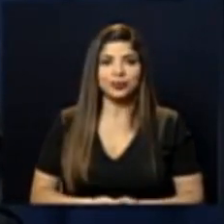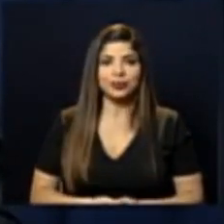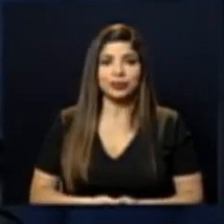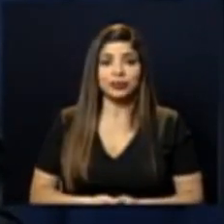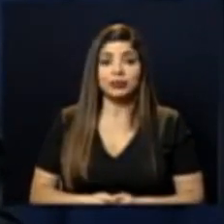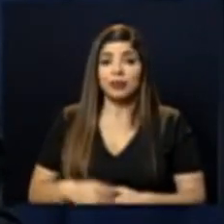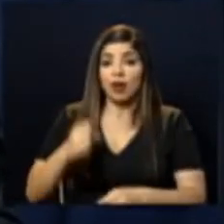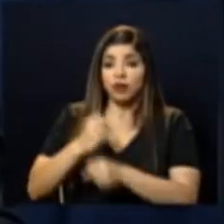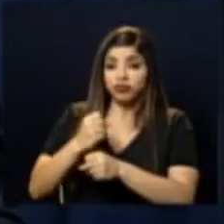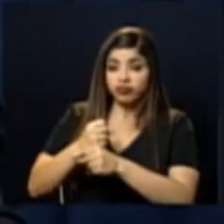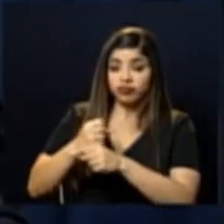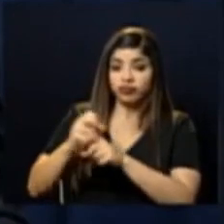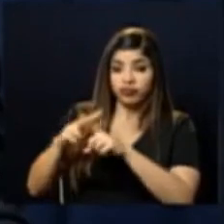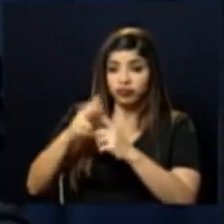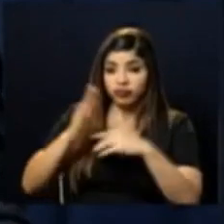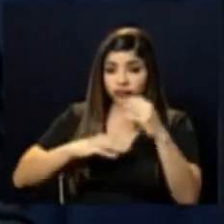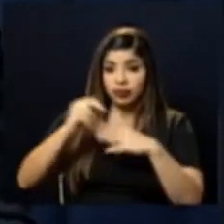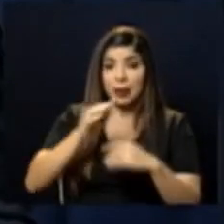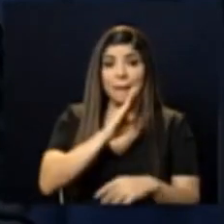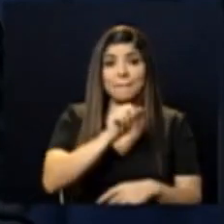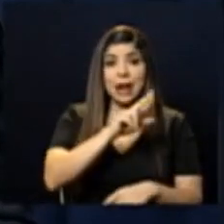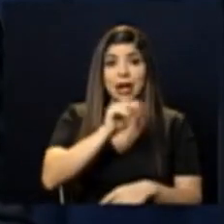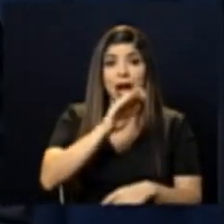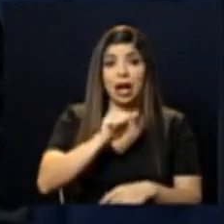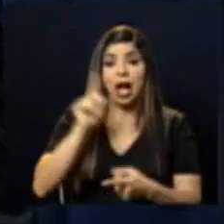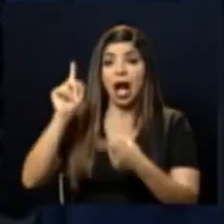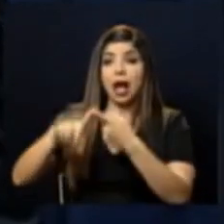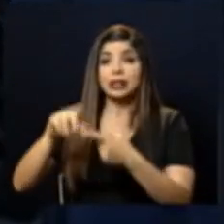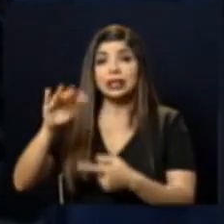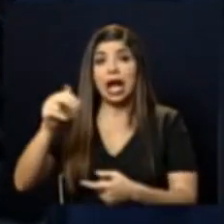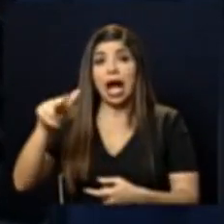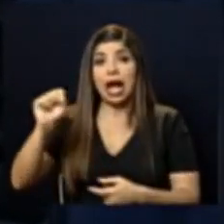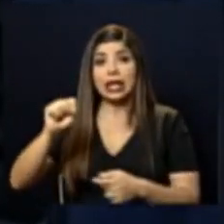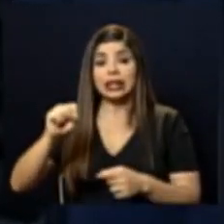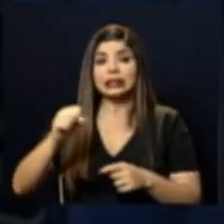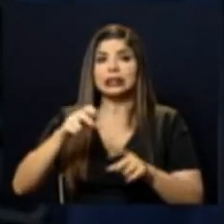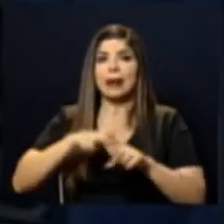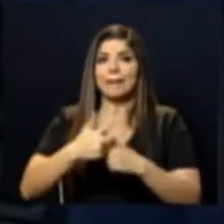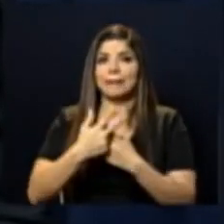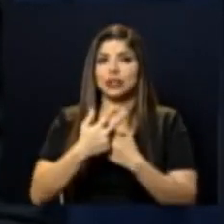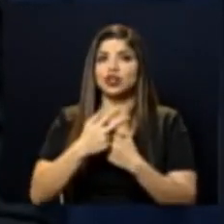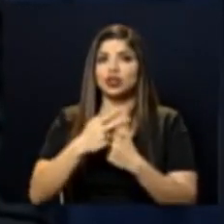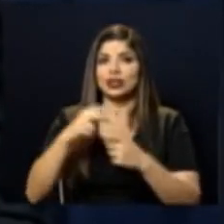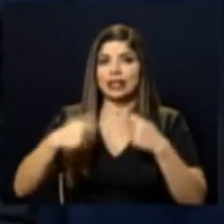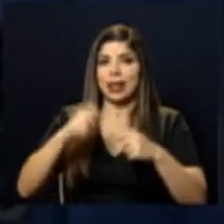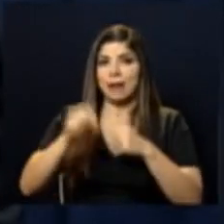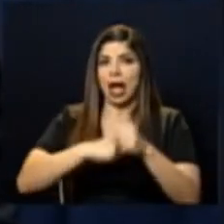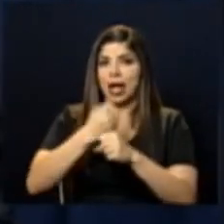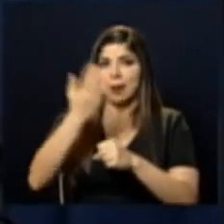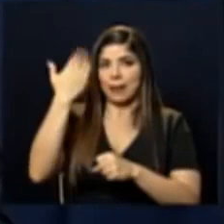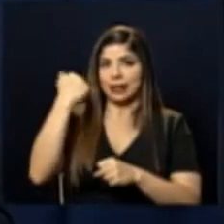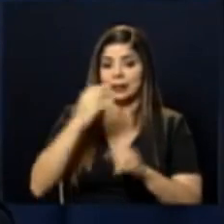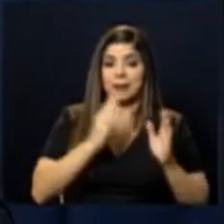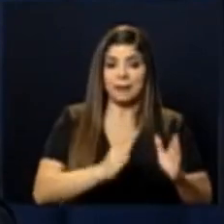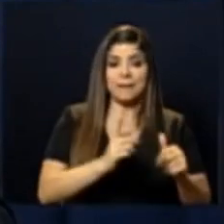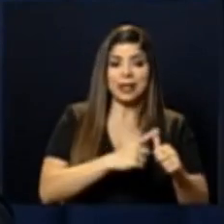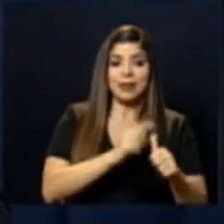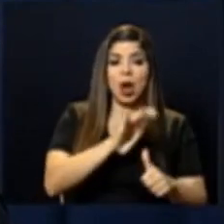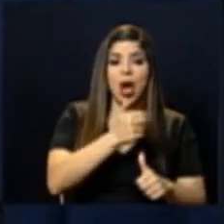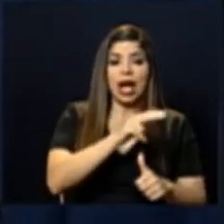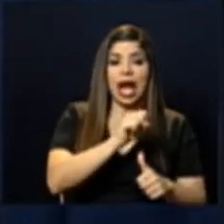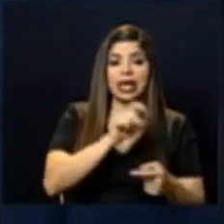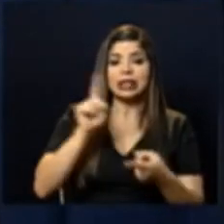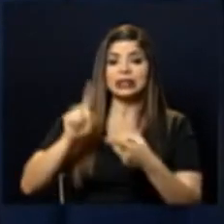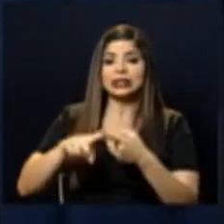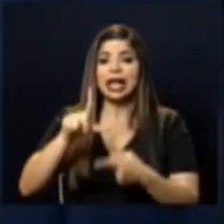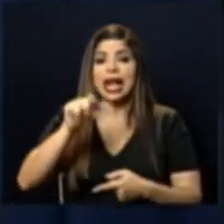La ejecución de obras en la ruta Barranca Cañas inició en septiembre del año pasado con el tramo Cañas-Limonal